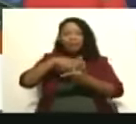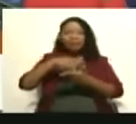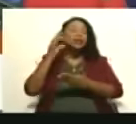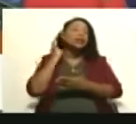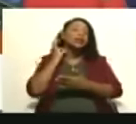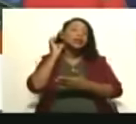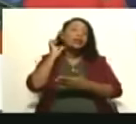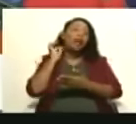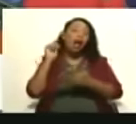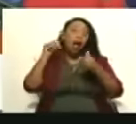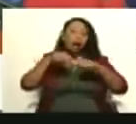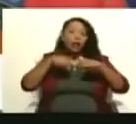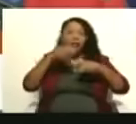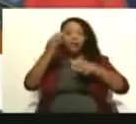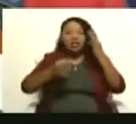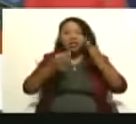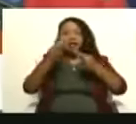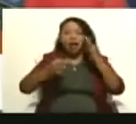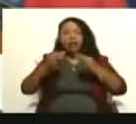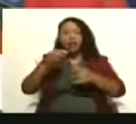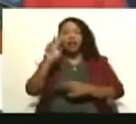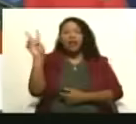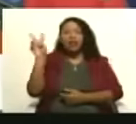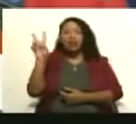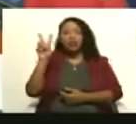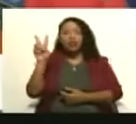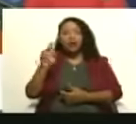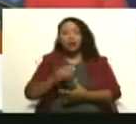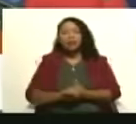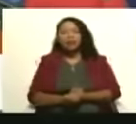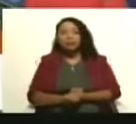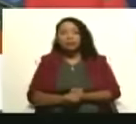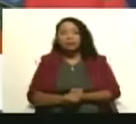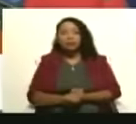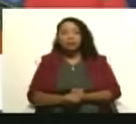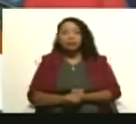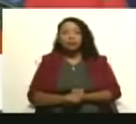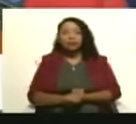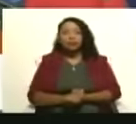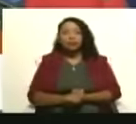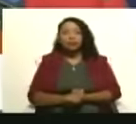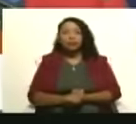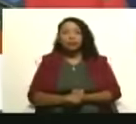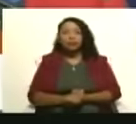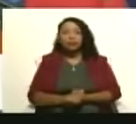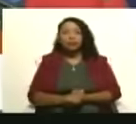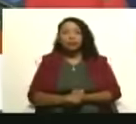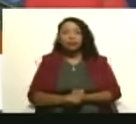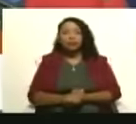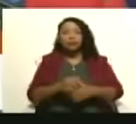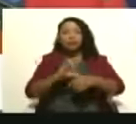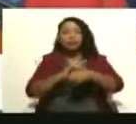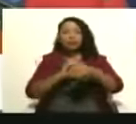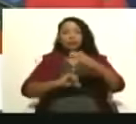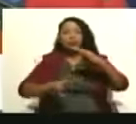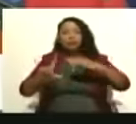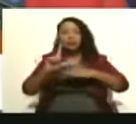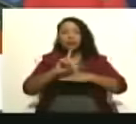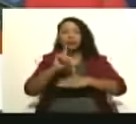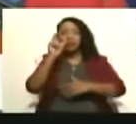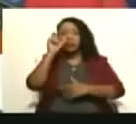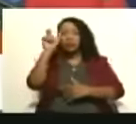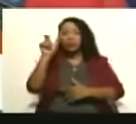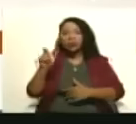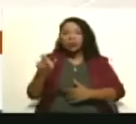Saab, fiscal general de la República Bolivariana de Venezuela, el doctor licenciado Alfredo José Ruiz